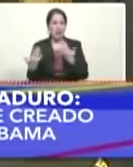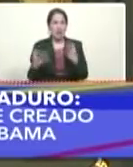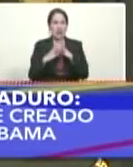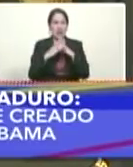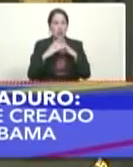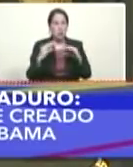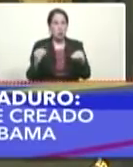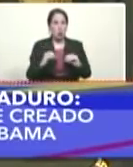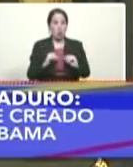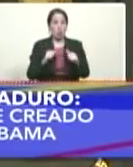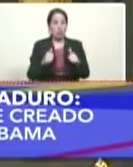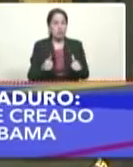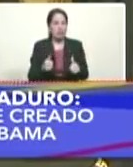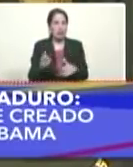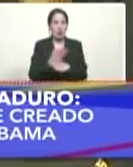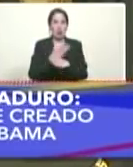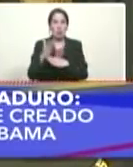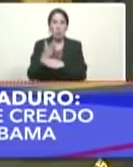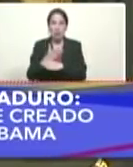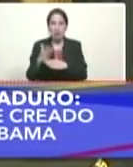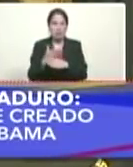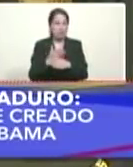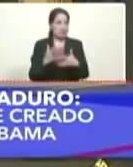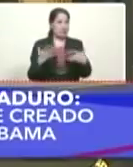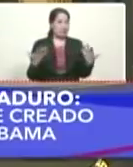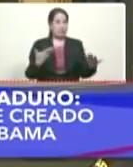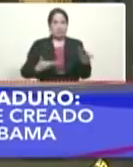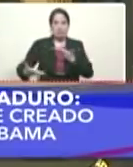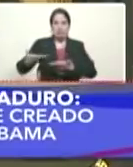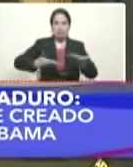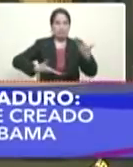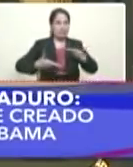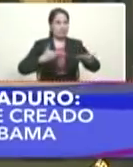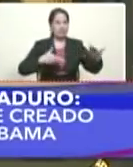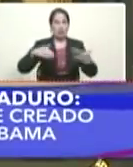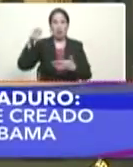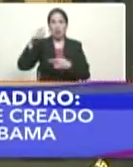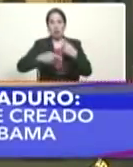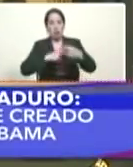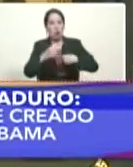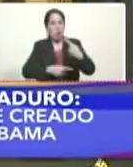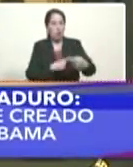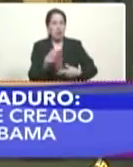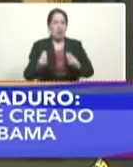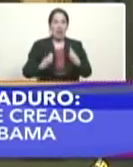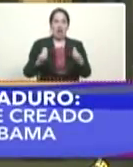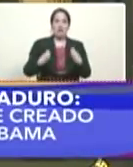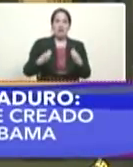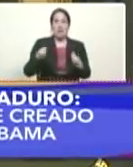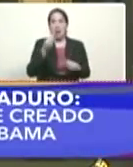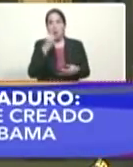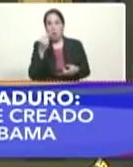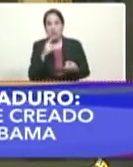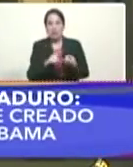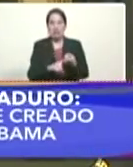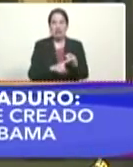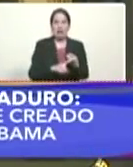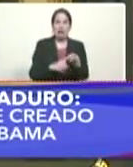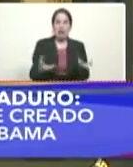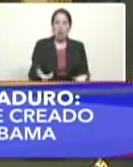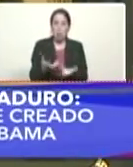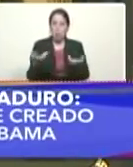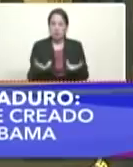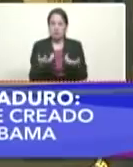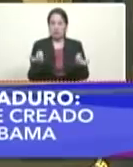comenzar a compartir todas las cosas del día a día de la vida el alimento la cocina